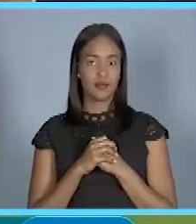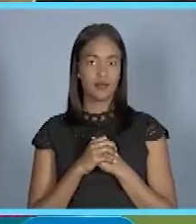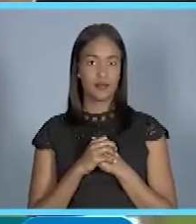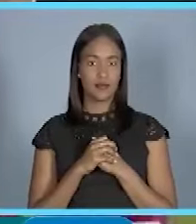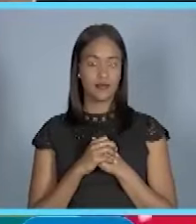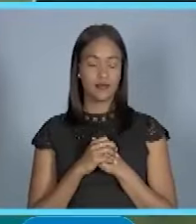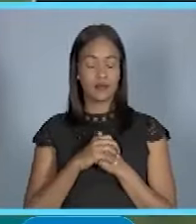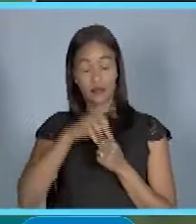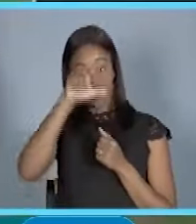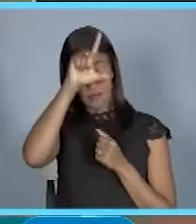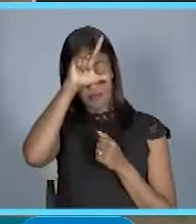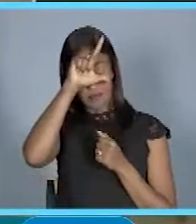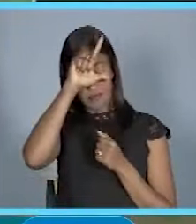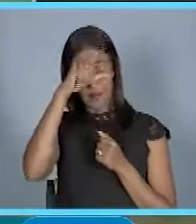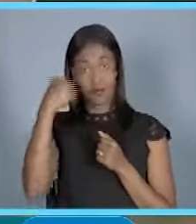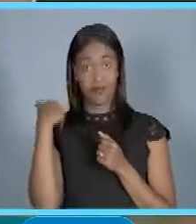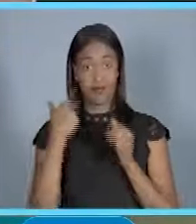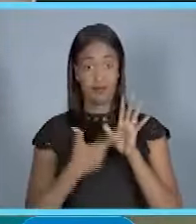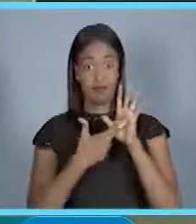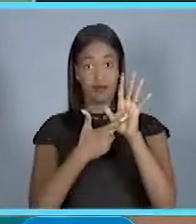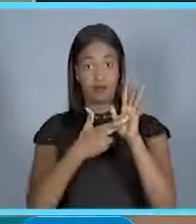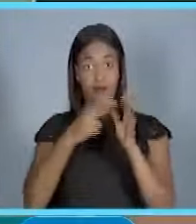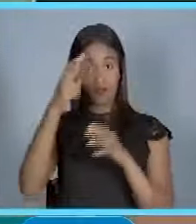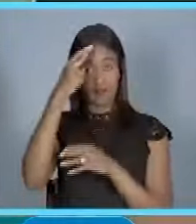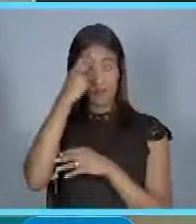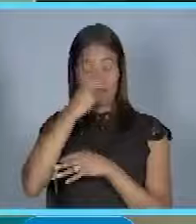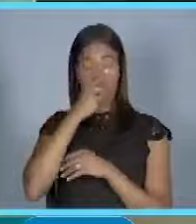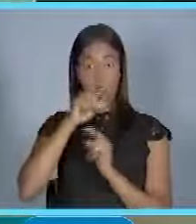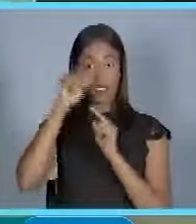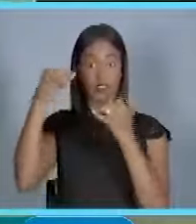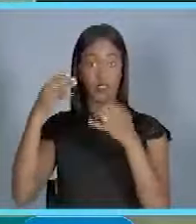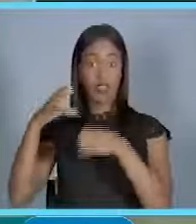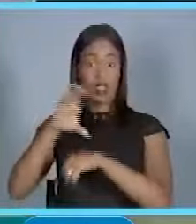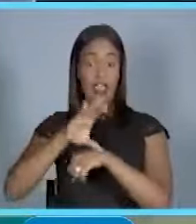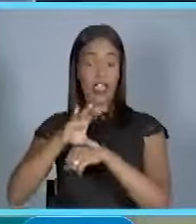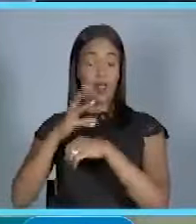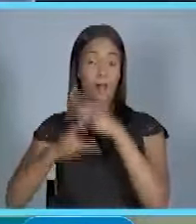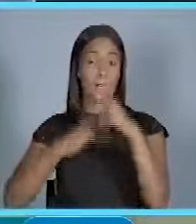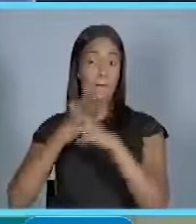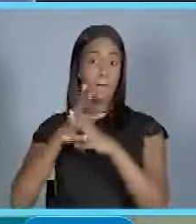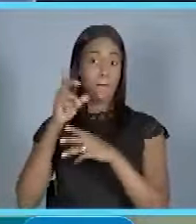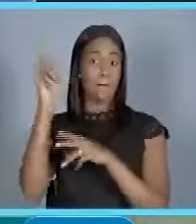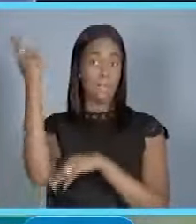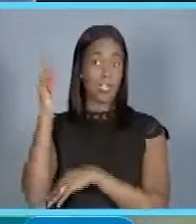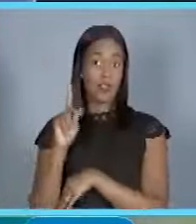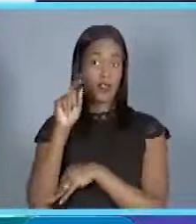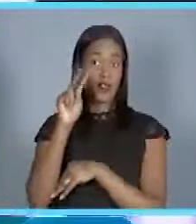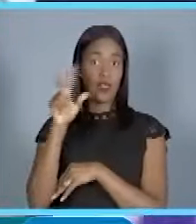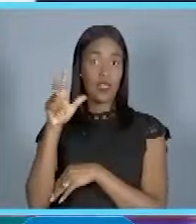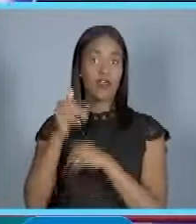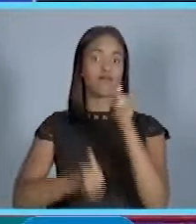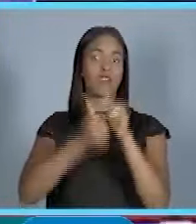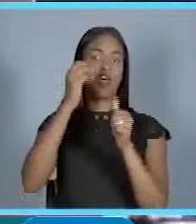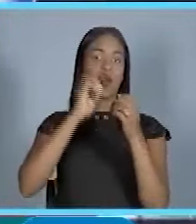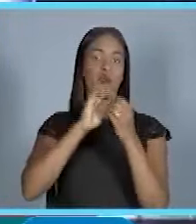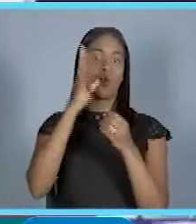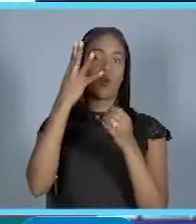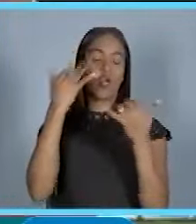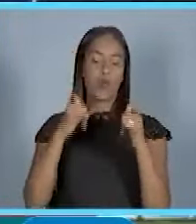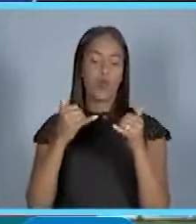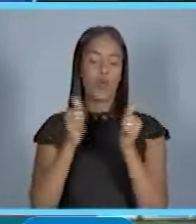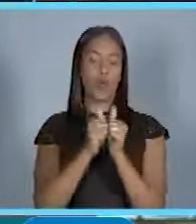Los Tigres del Licey, representándose a República Dominicana en la Serie del Caribe Gran Caracas 2023, consiguieron su cuarto triunfo de esta primera